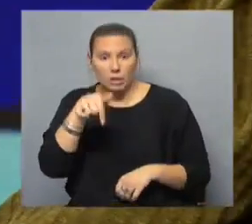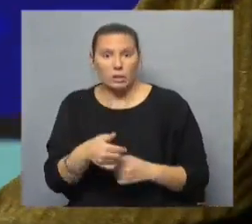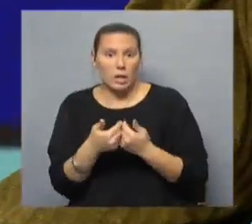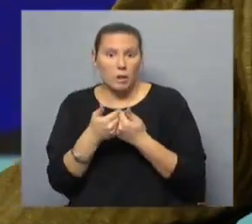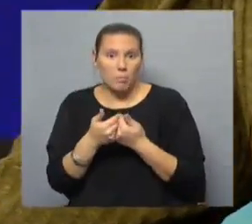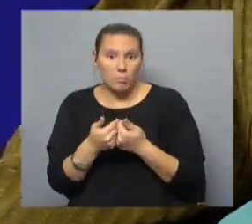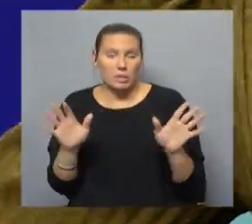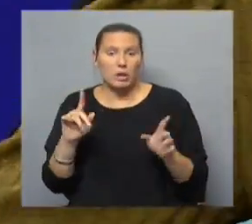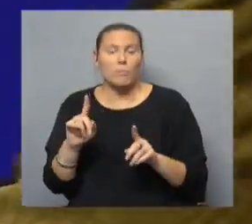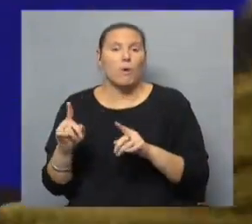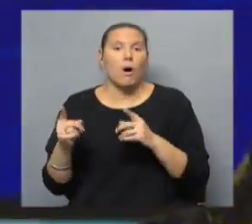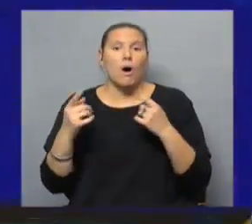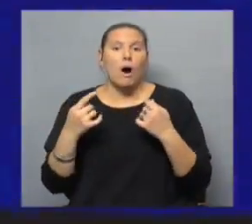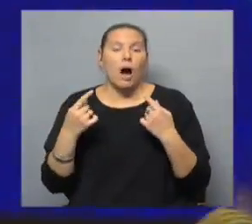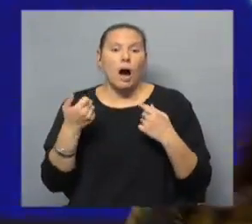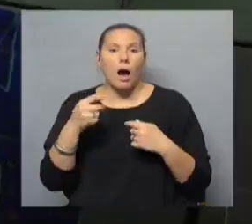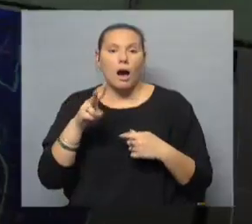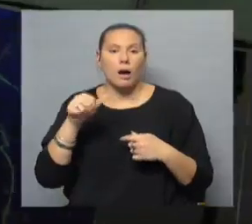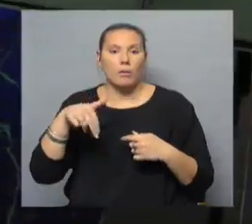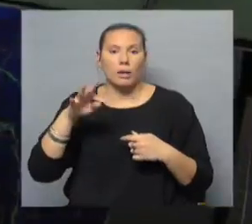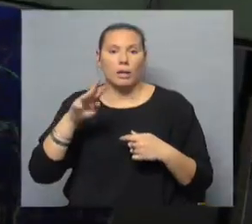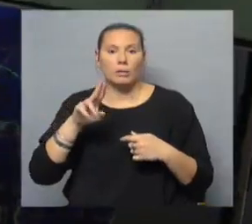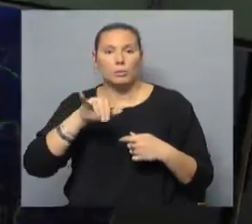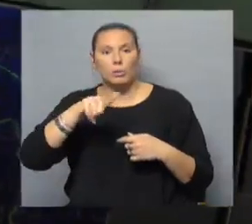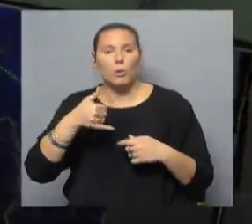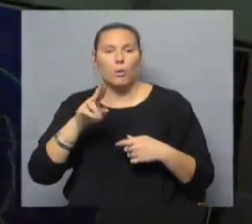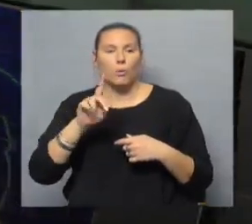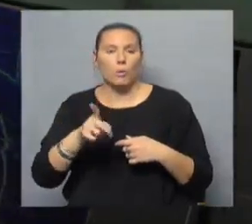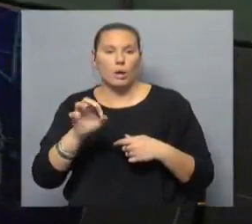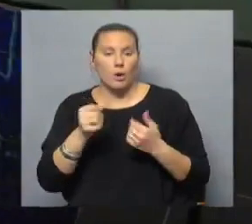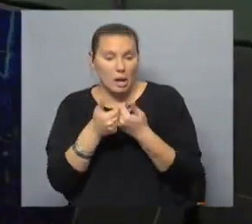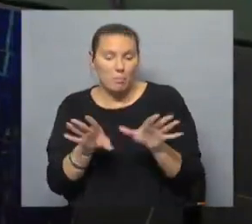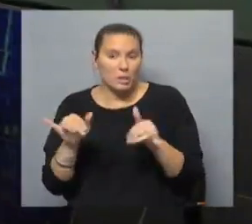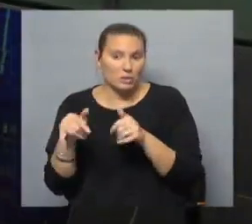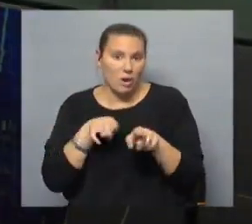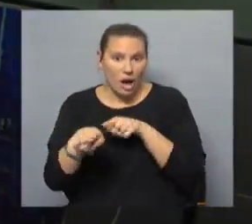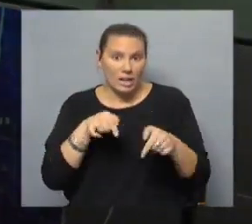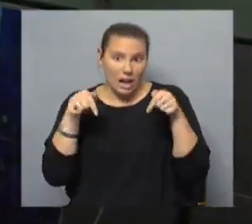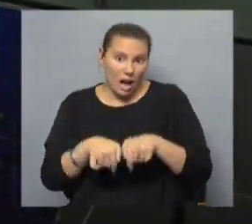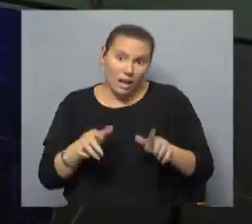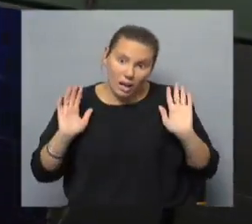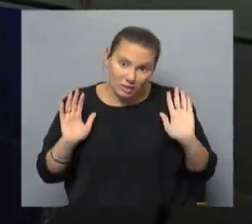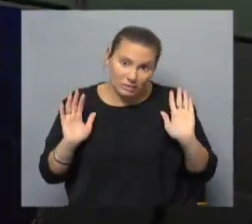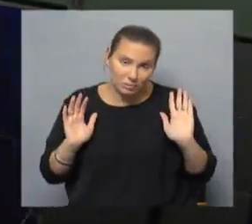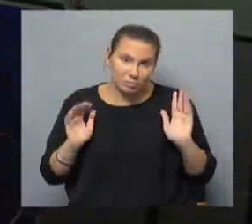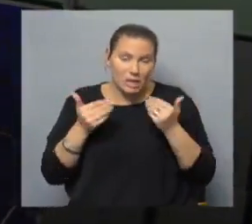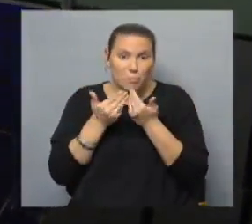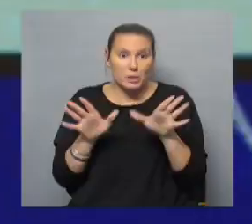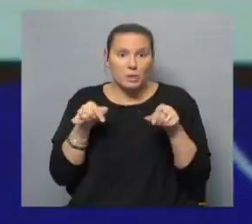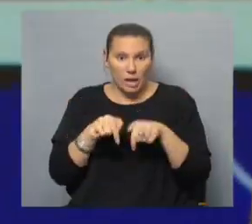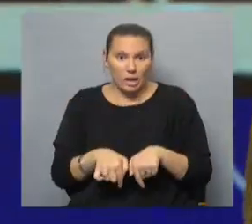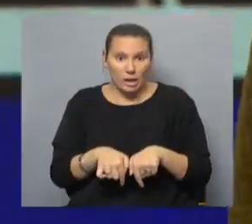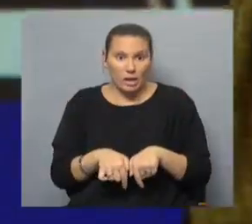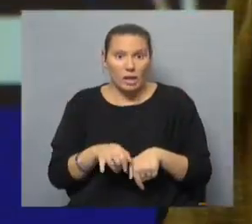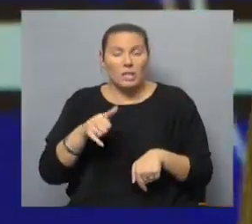como mi aventujuego, porque este es mi pasaje. Mi carrera acá. ¿Lo decís por alguien? No. Arranco mi carrera acá,